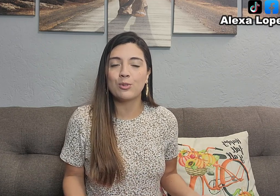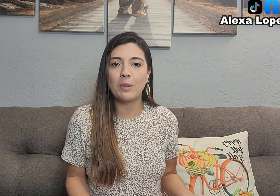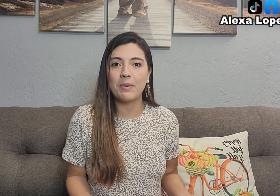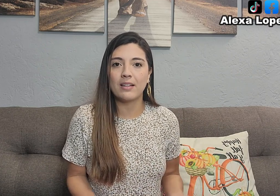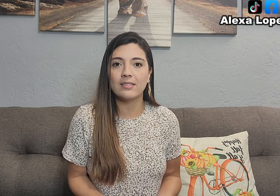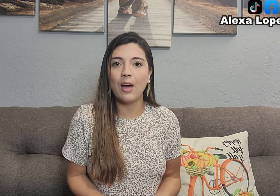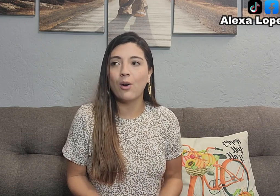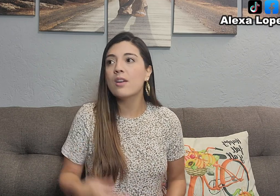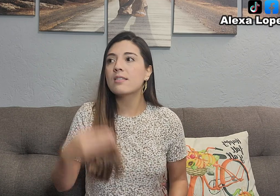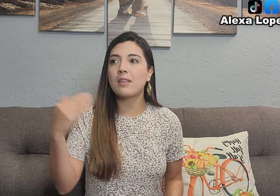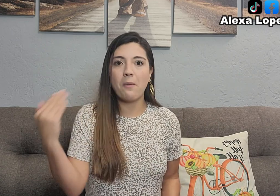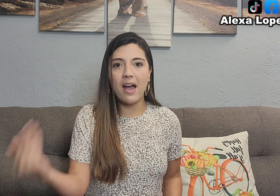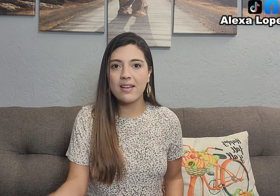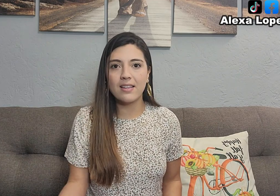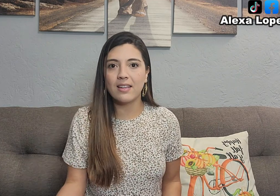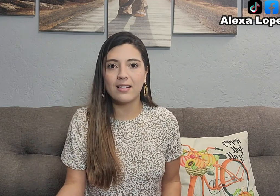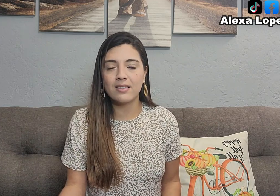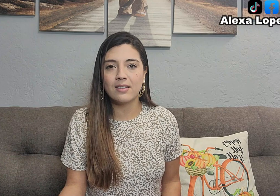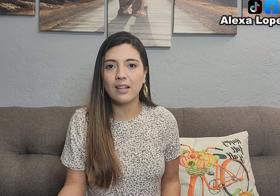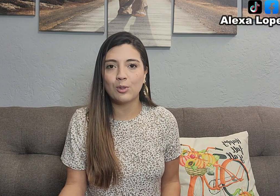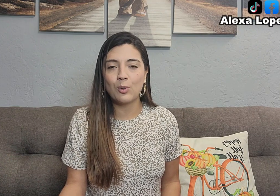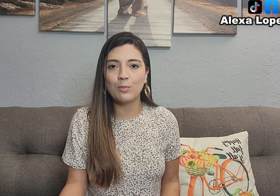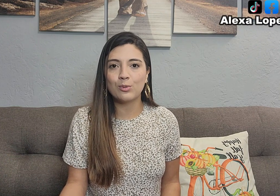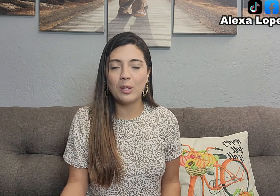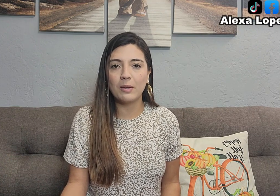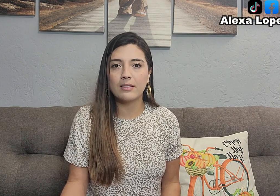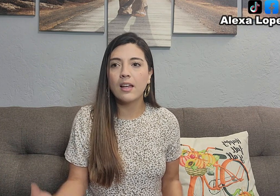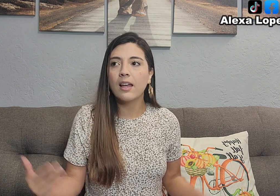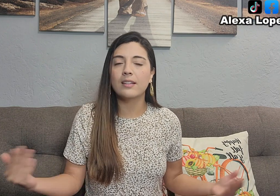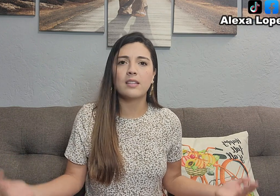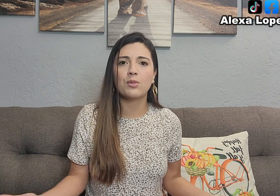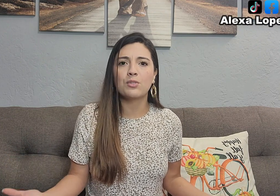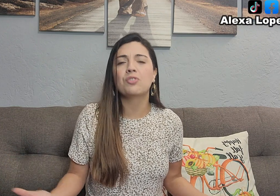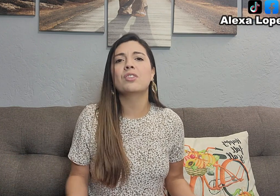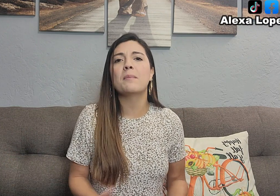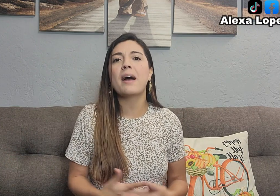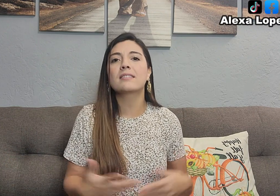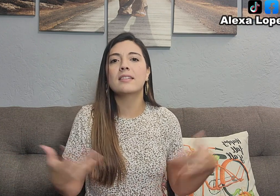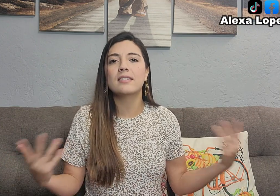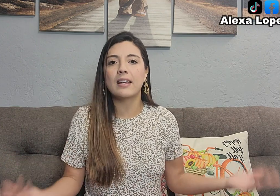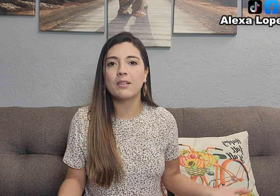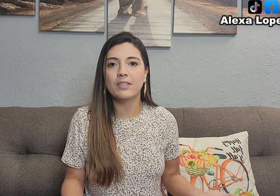funcionando como siempre han estado, se va a seguir necesitando combustibles. Estados Unidos